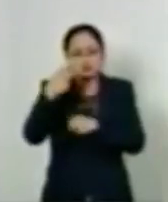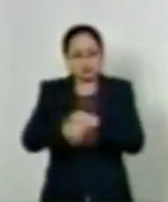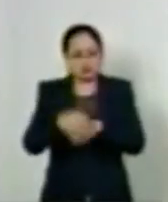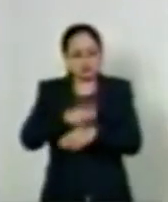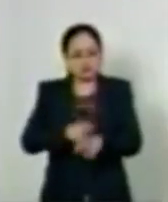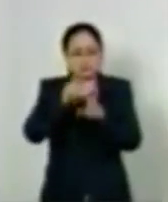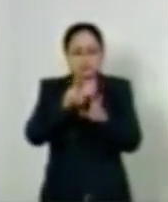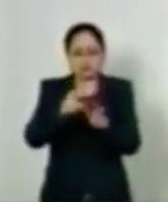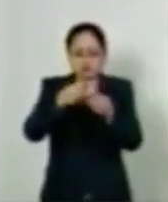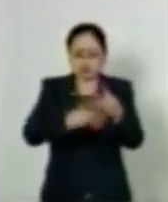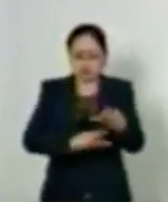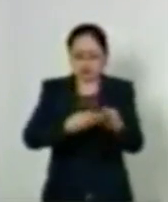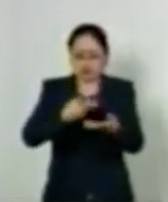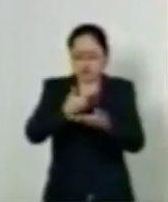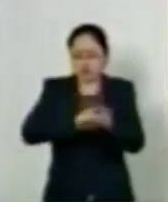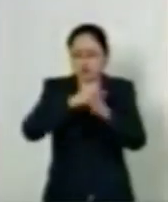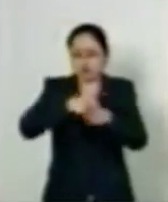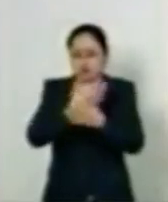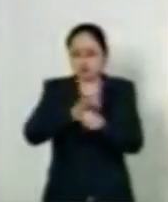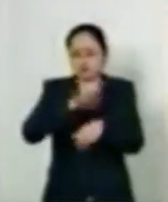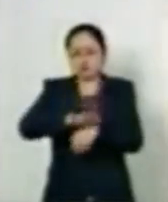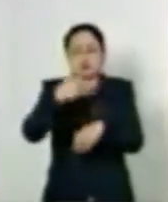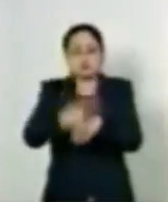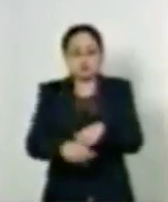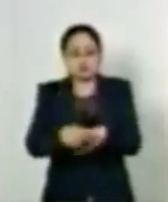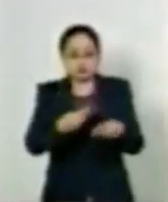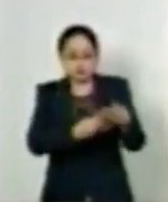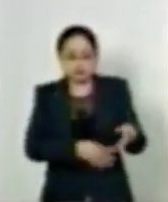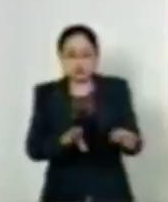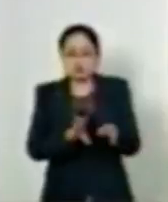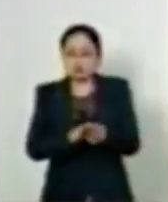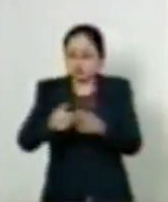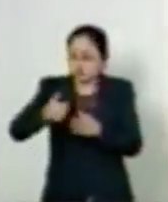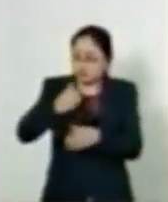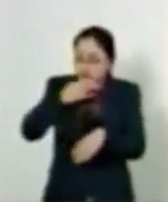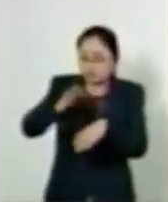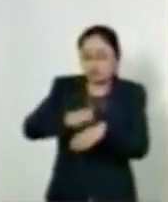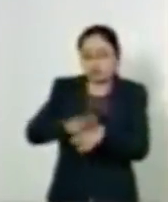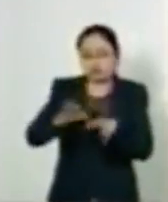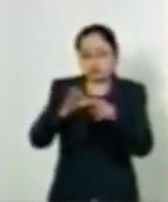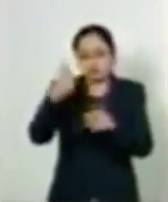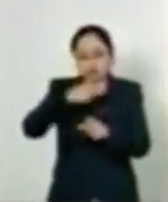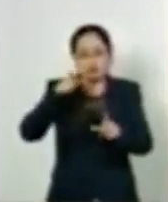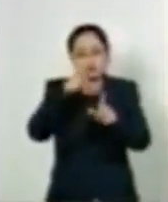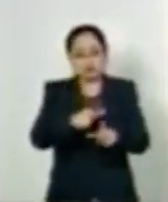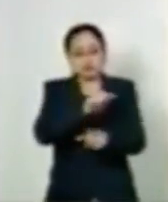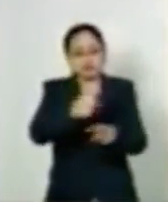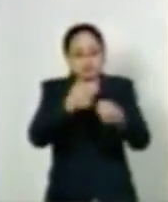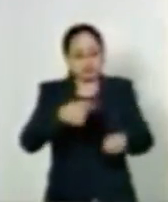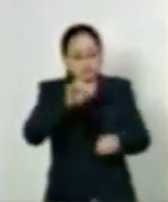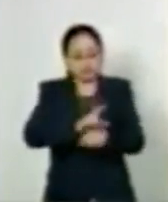que se refiere la Agenda Nacional de Riesgos, deberá mediar previa declaratoria de protección a la